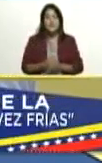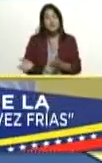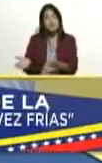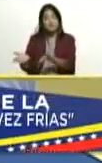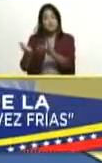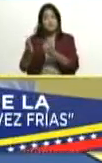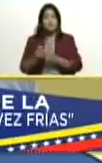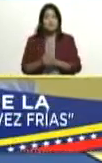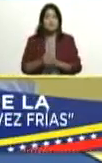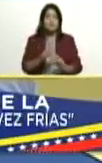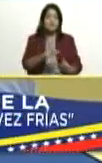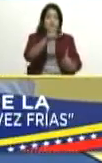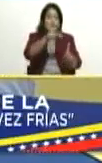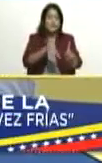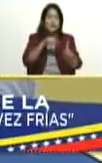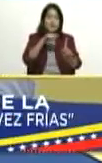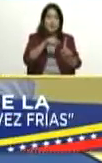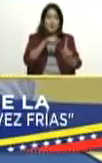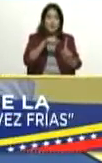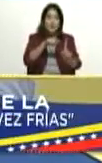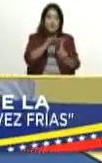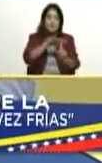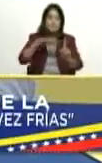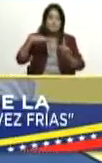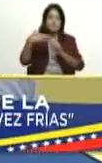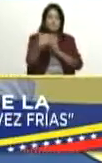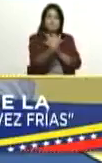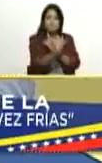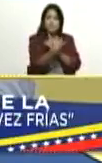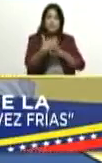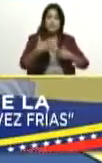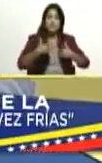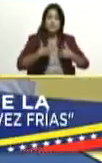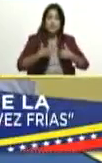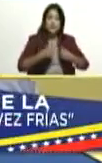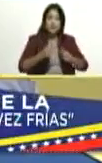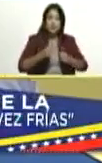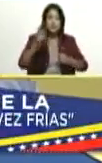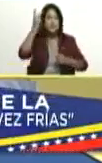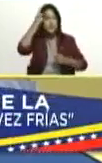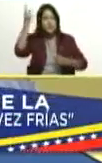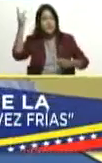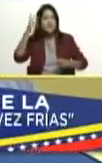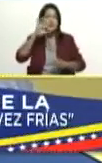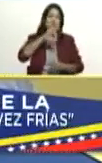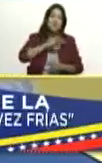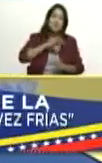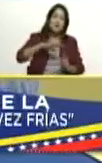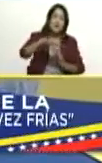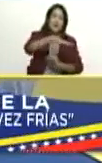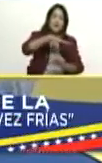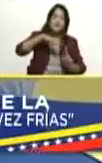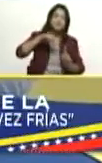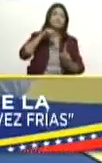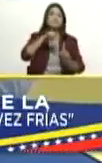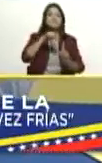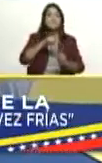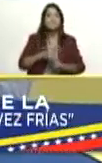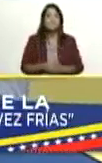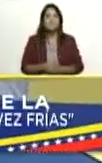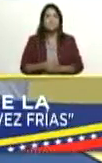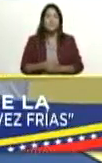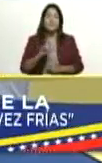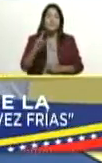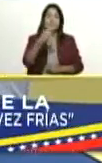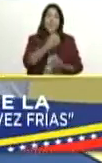ser humano como un ser biopsicosocial, llevando la ciencia unida al mejor medicamento que es el